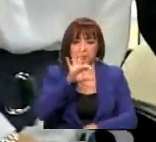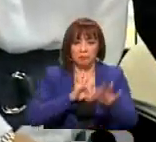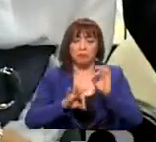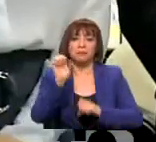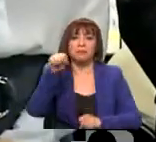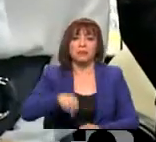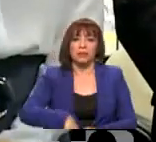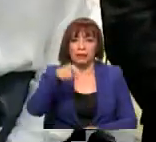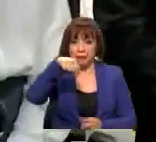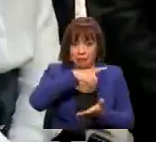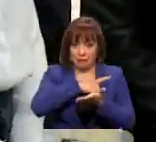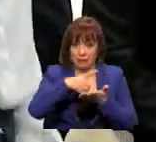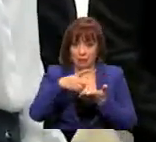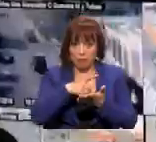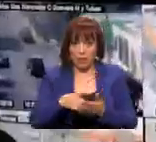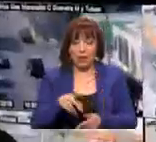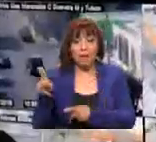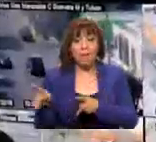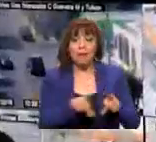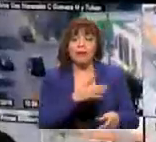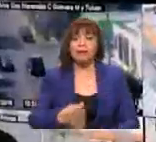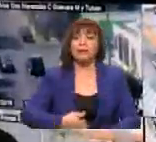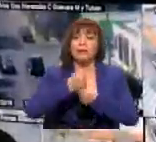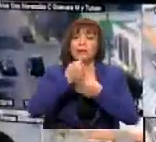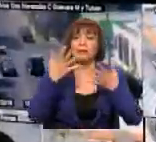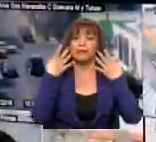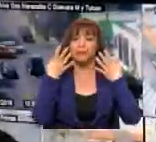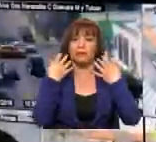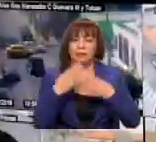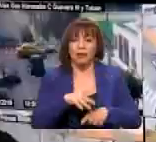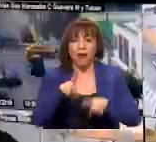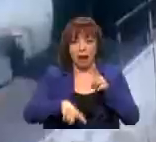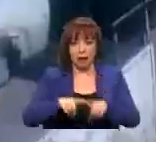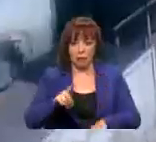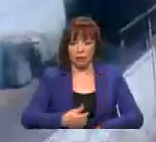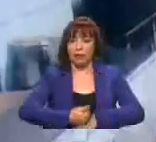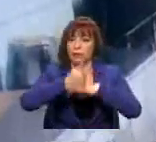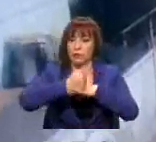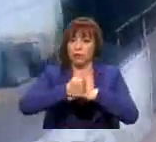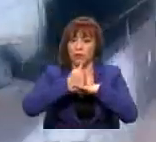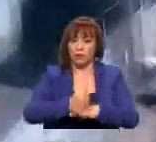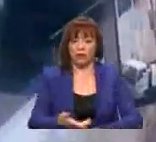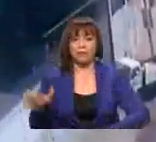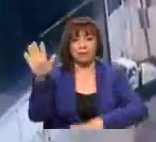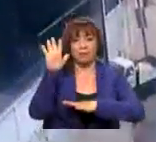anunció el plan Más Seguridad para Guayaquil, donde varias entidades se comprometieron en reducir